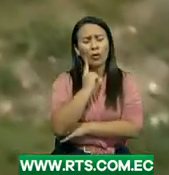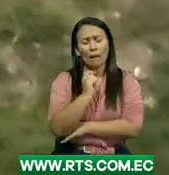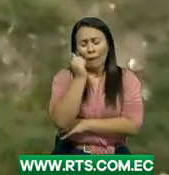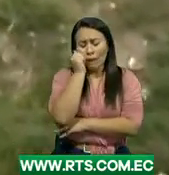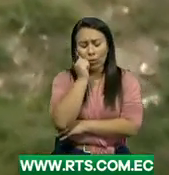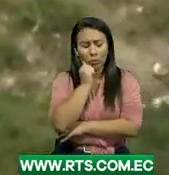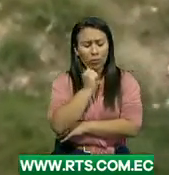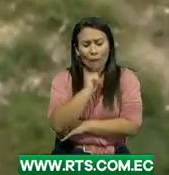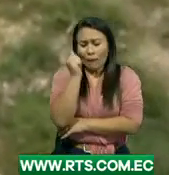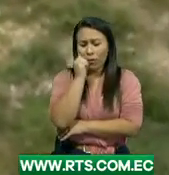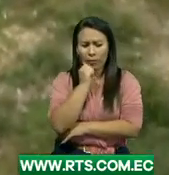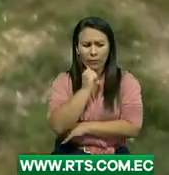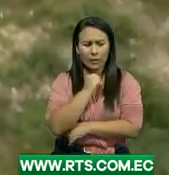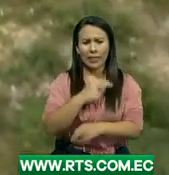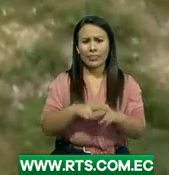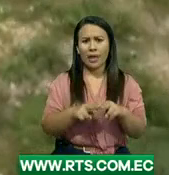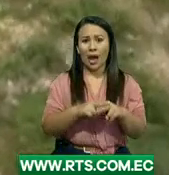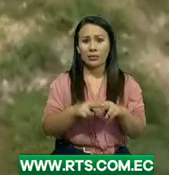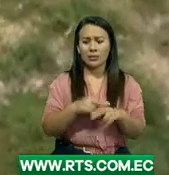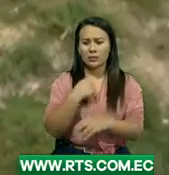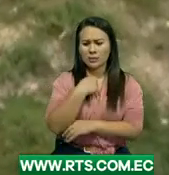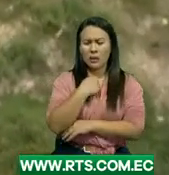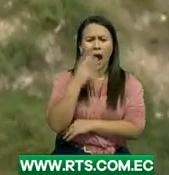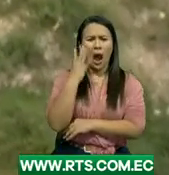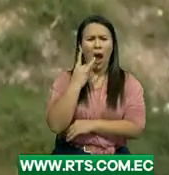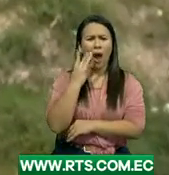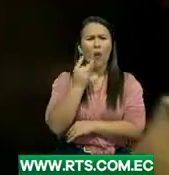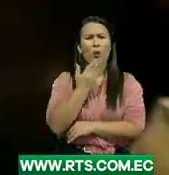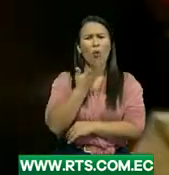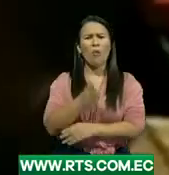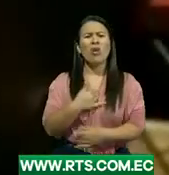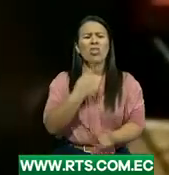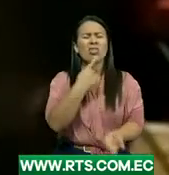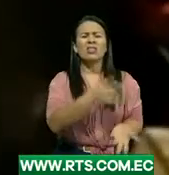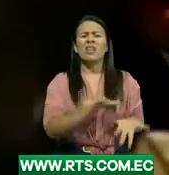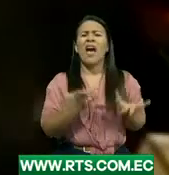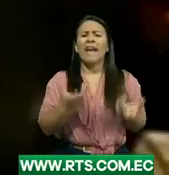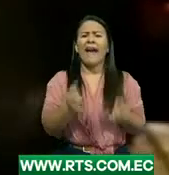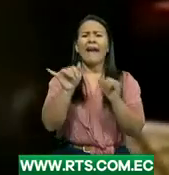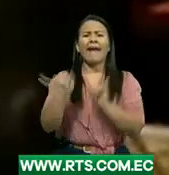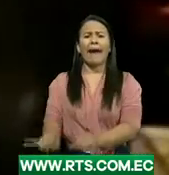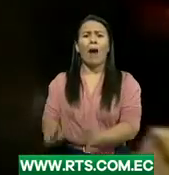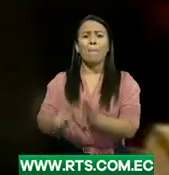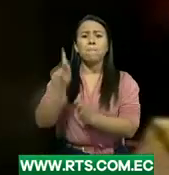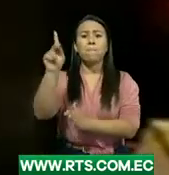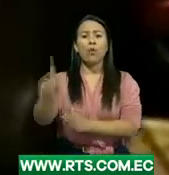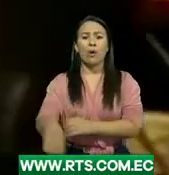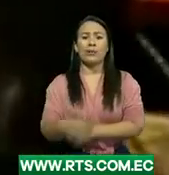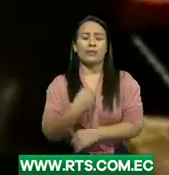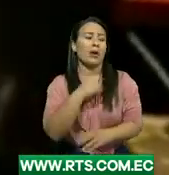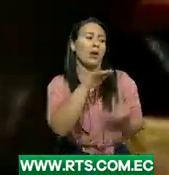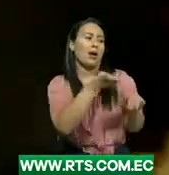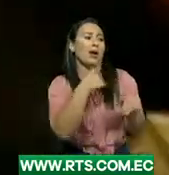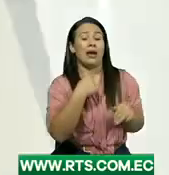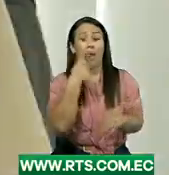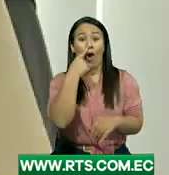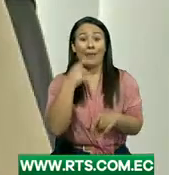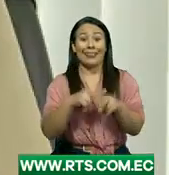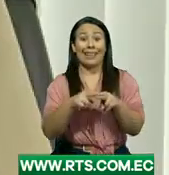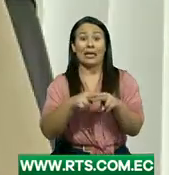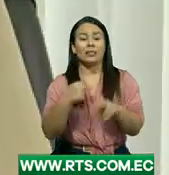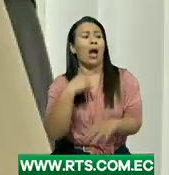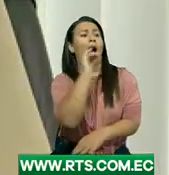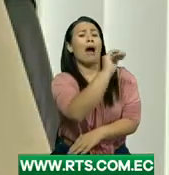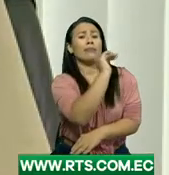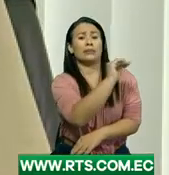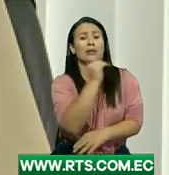pareció extraño que se quede en el lugar. Optó por seguir sus pasos. Por suerte apareció un patrullero. La acción conjunta evitó una desgracia. En